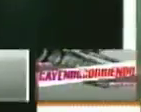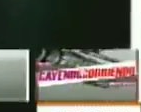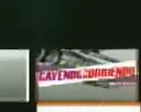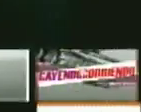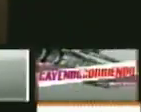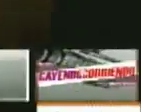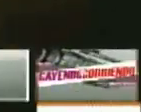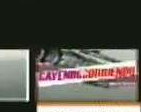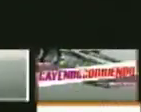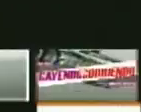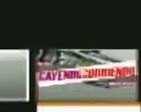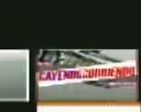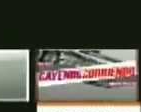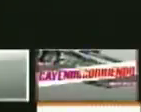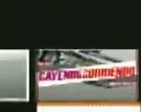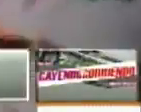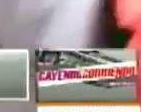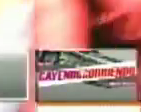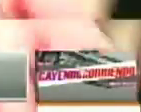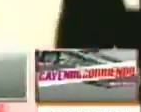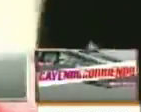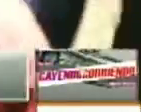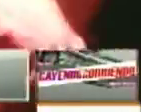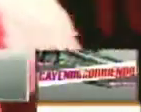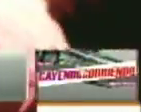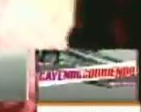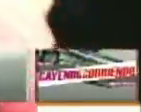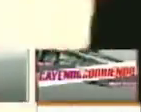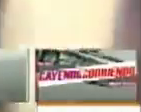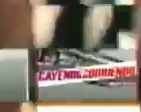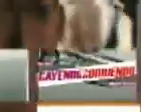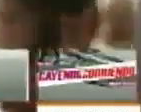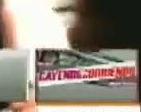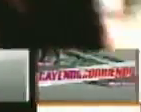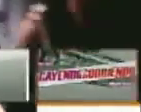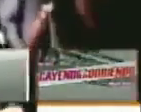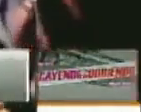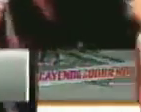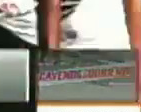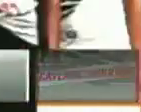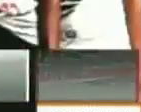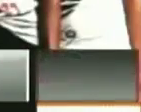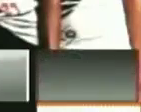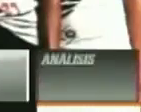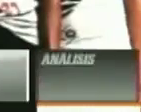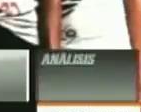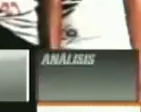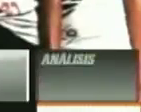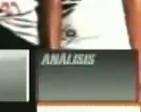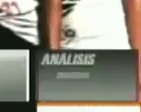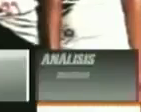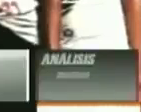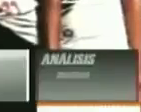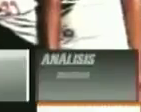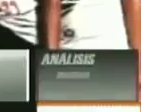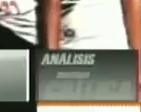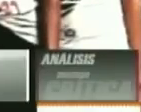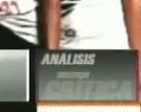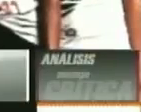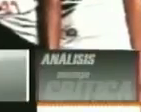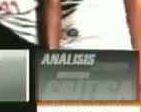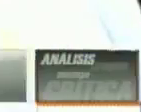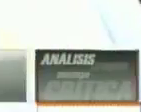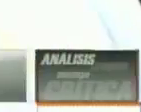los macacos, el perraje. Nosotros somos chavistas, nosotros somos la calle. Nosotros somos los pobres, todos nosotros